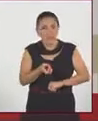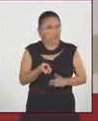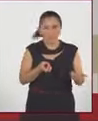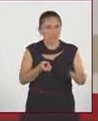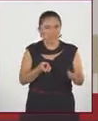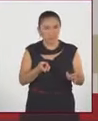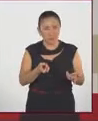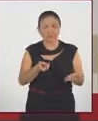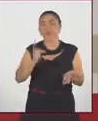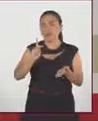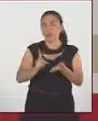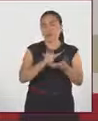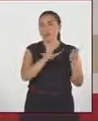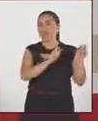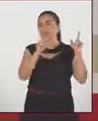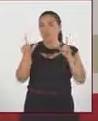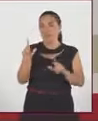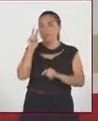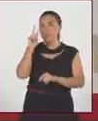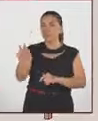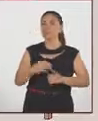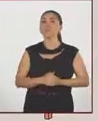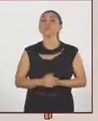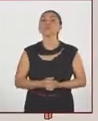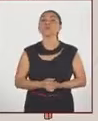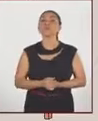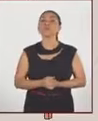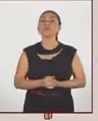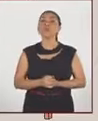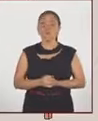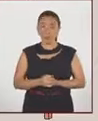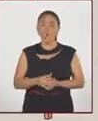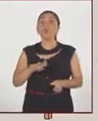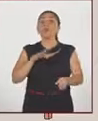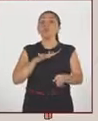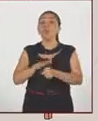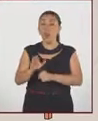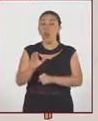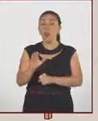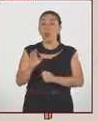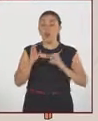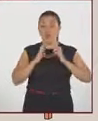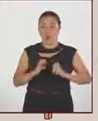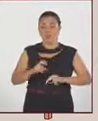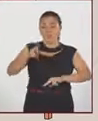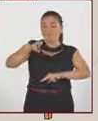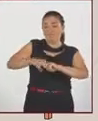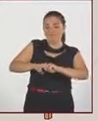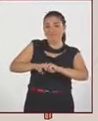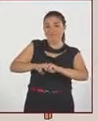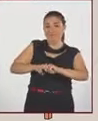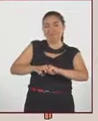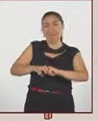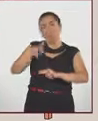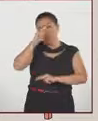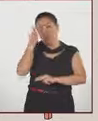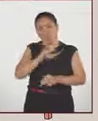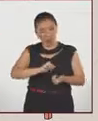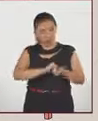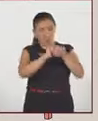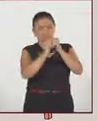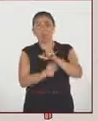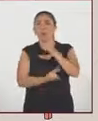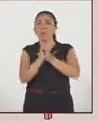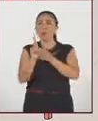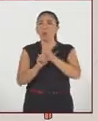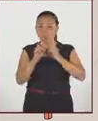Se las vuelvo a plantear. ¿Qué postura al estar sentado contribuye al desarrollo de problemas ortopédicos